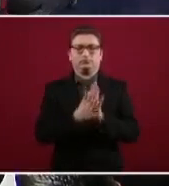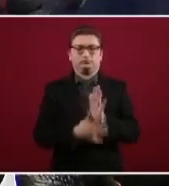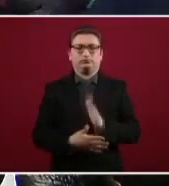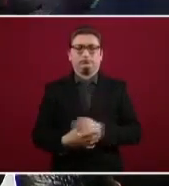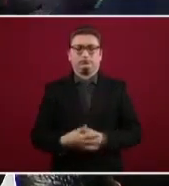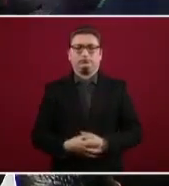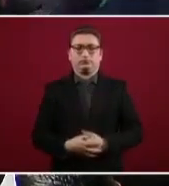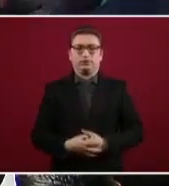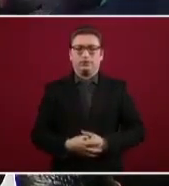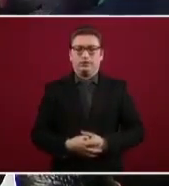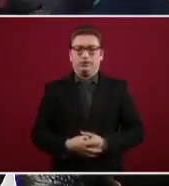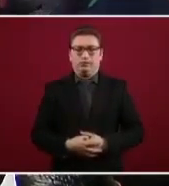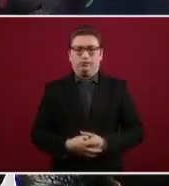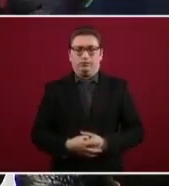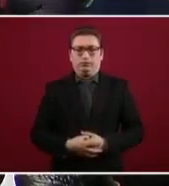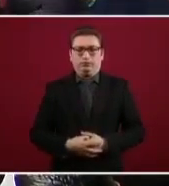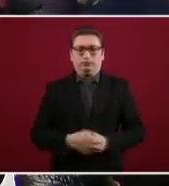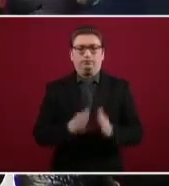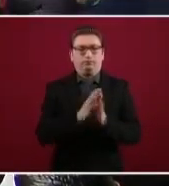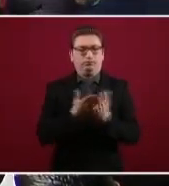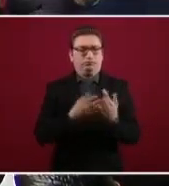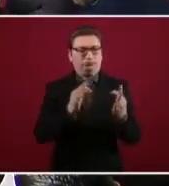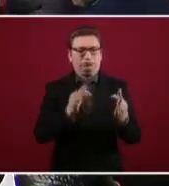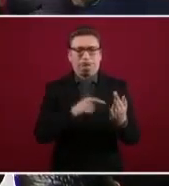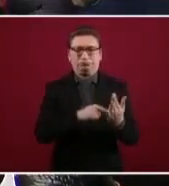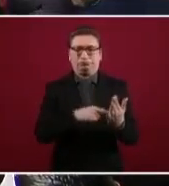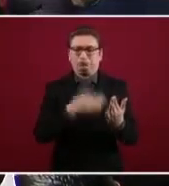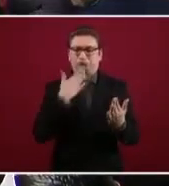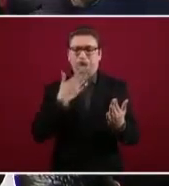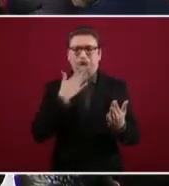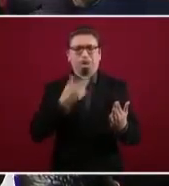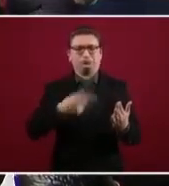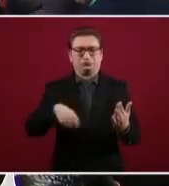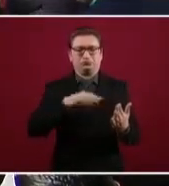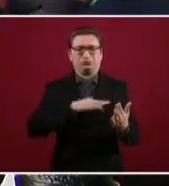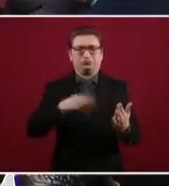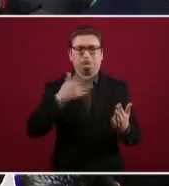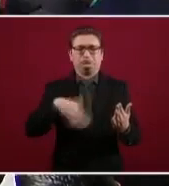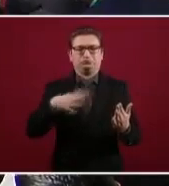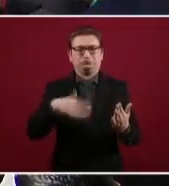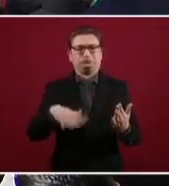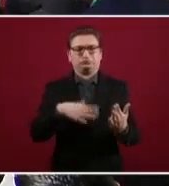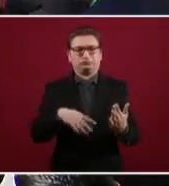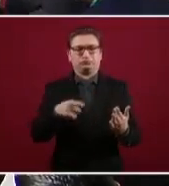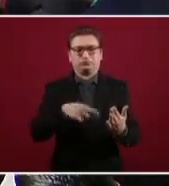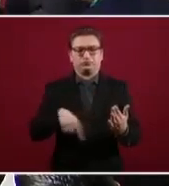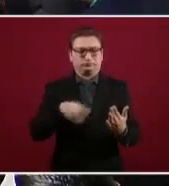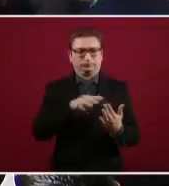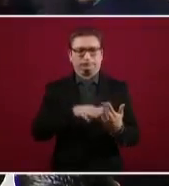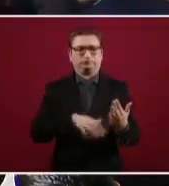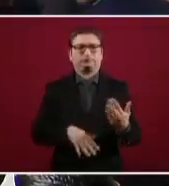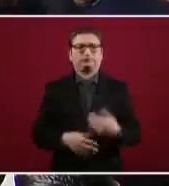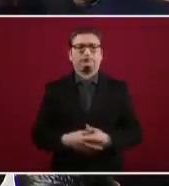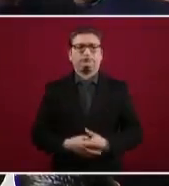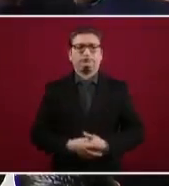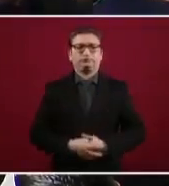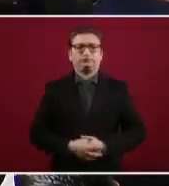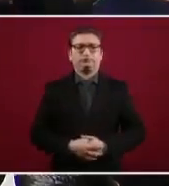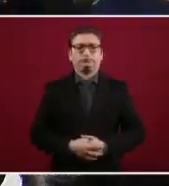estoy son muy buenos para buscarlo en poco tiempo